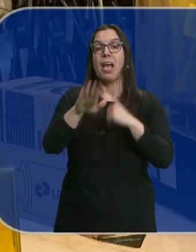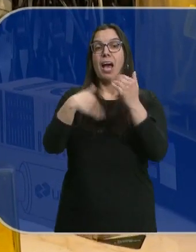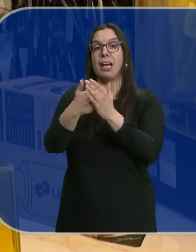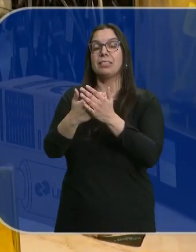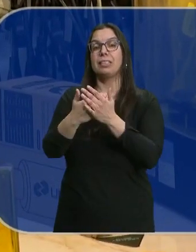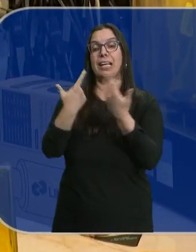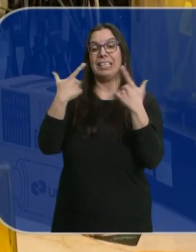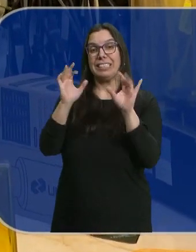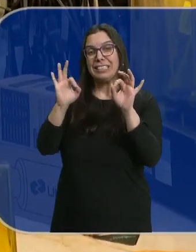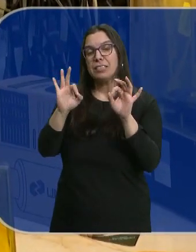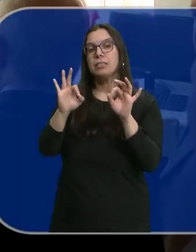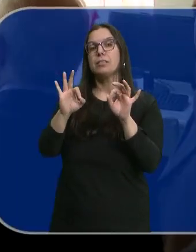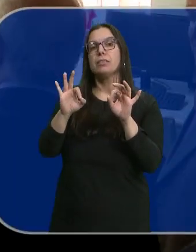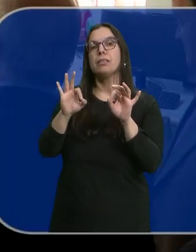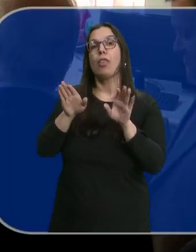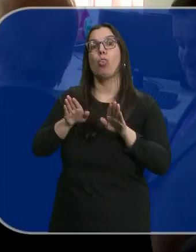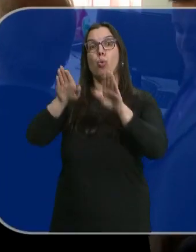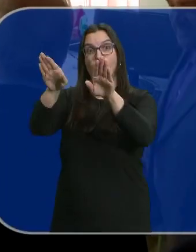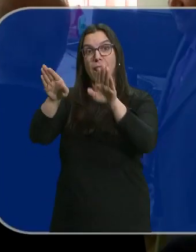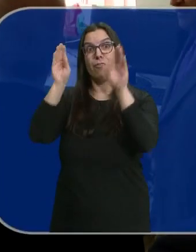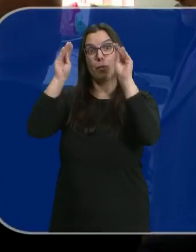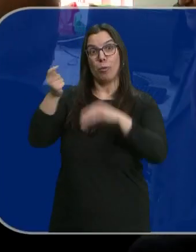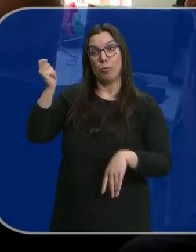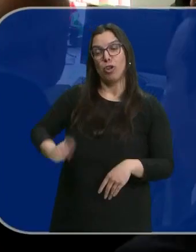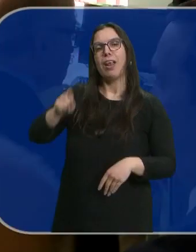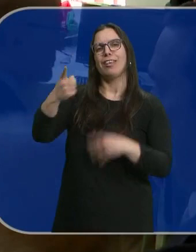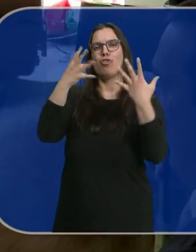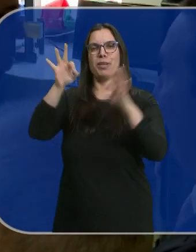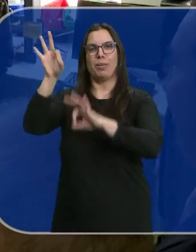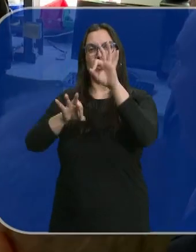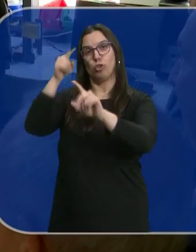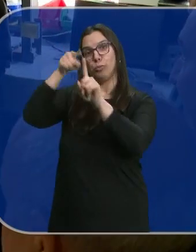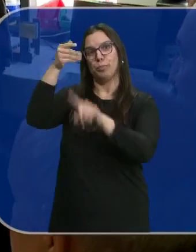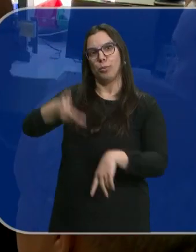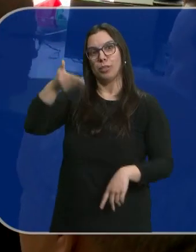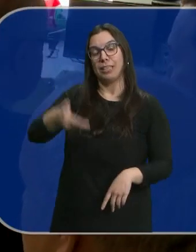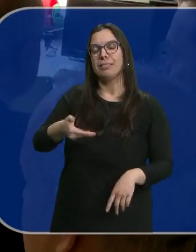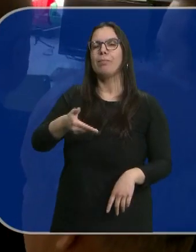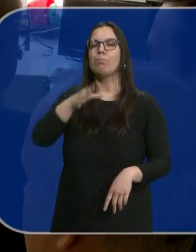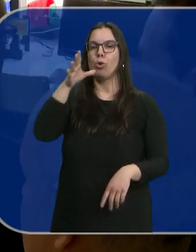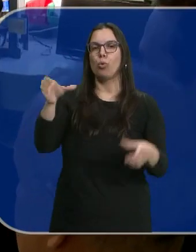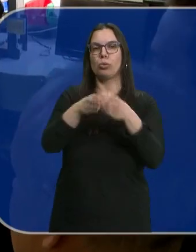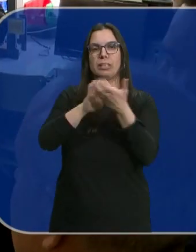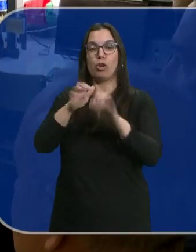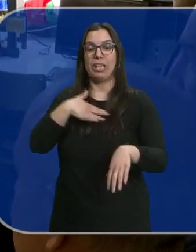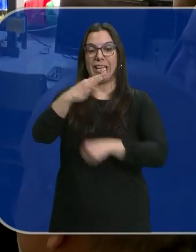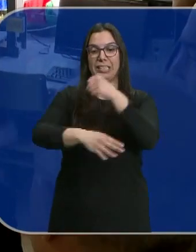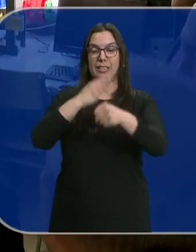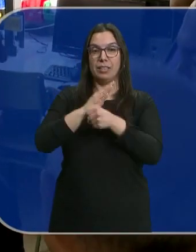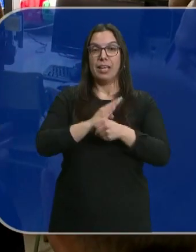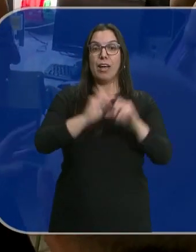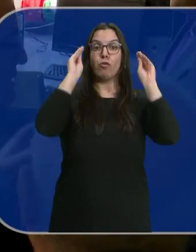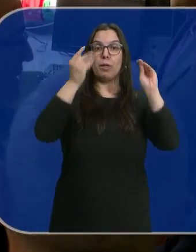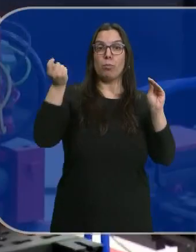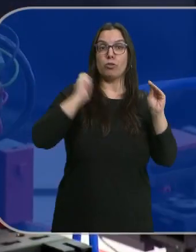superar el 90% cuando hablamos de FP dual, algo que tiene mucha importancia porque el objetivo de la Junta de Castilla y León es esta legislatura convertir toda la